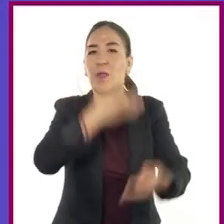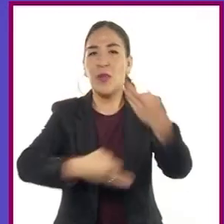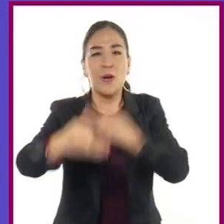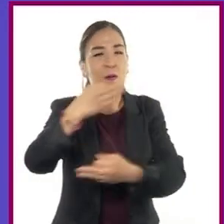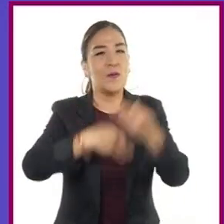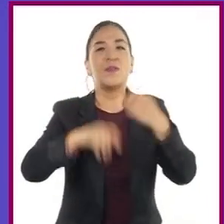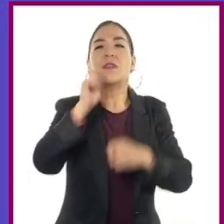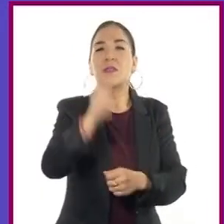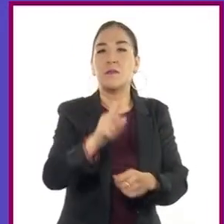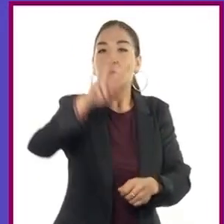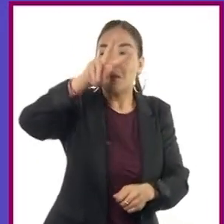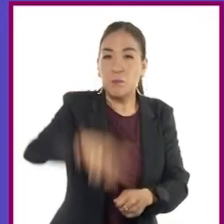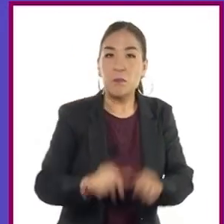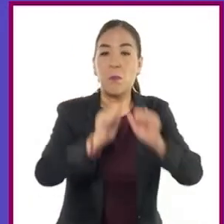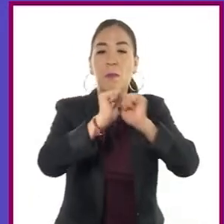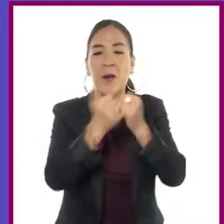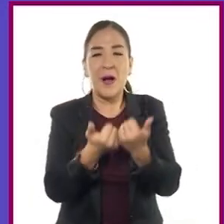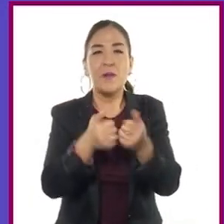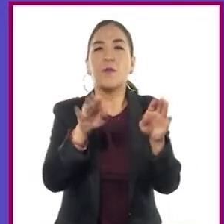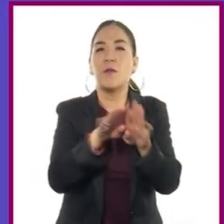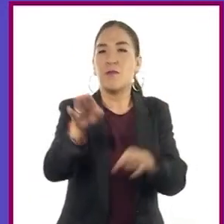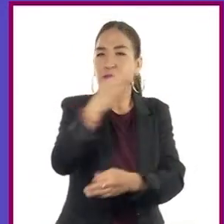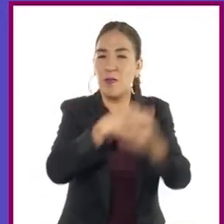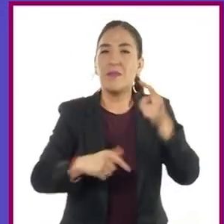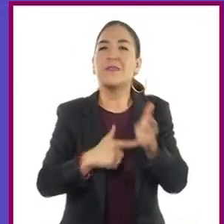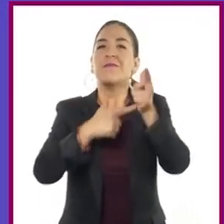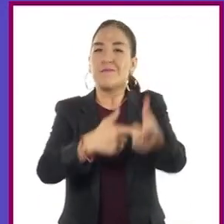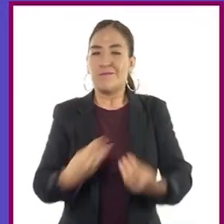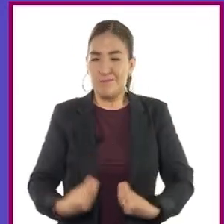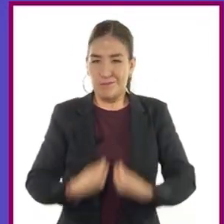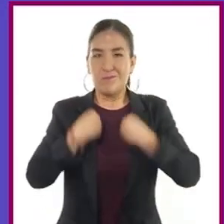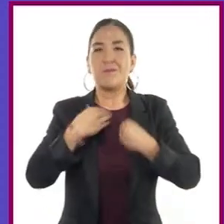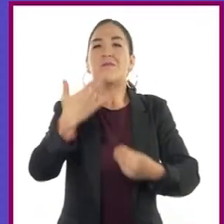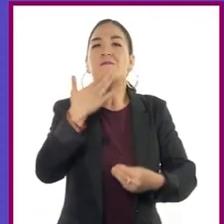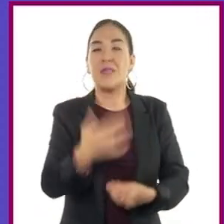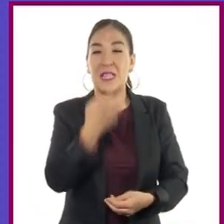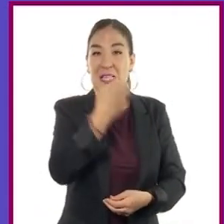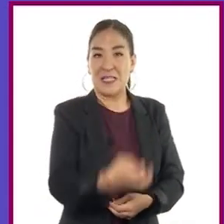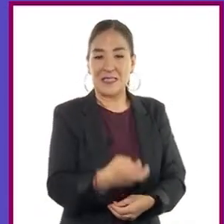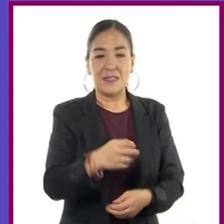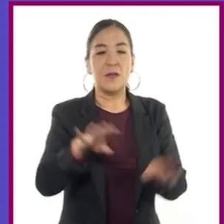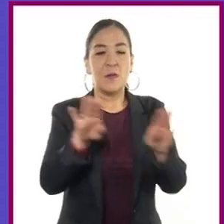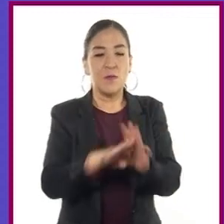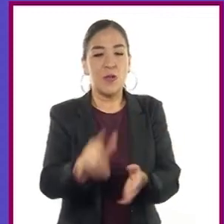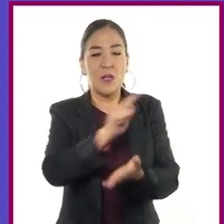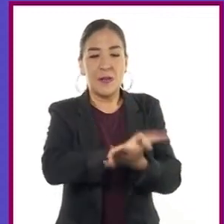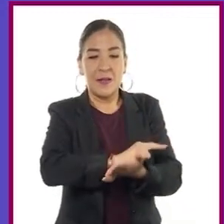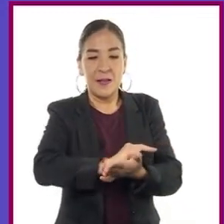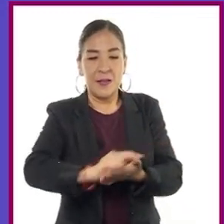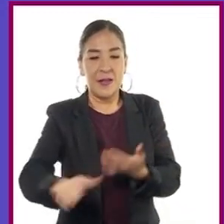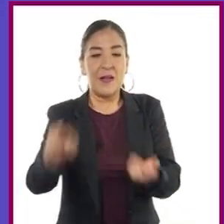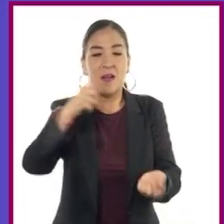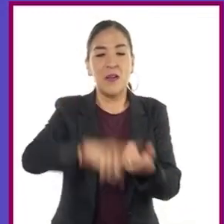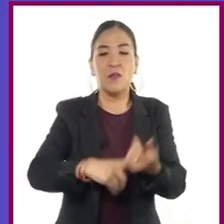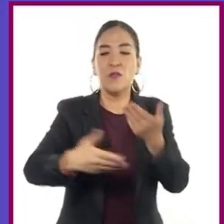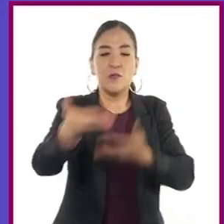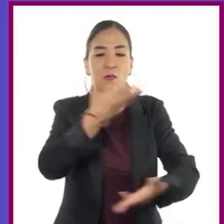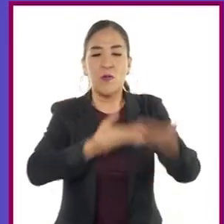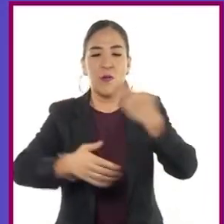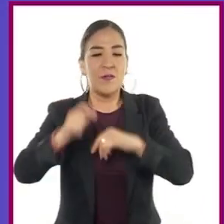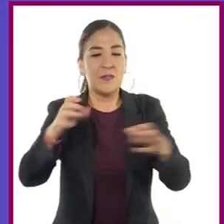todos. Verdad de pan que a todos nos sustenta, por cuya levadura soy un hombre, un semejante entre mis